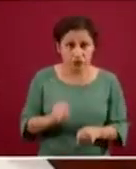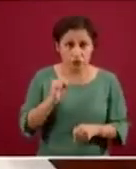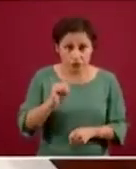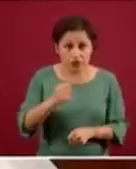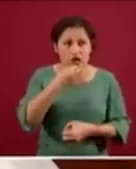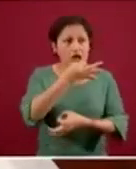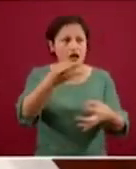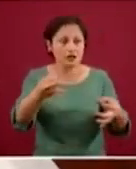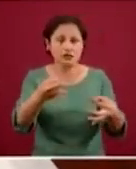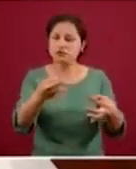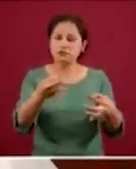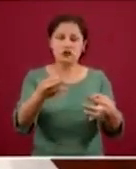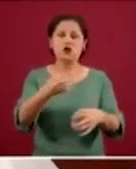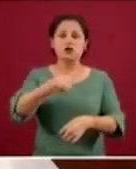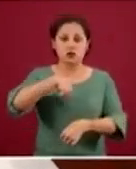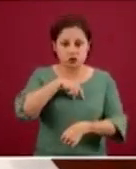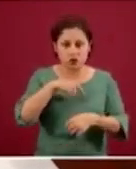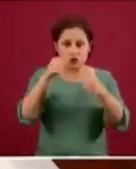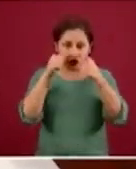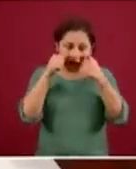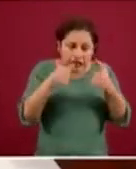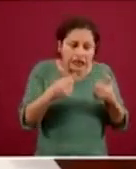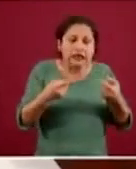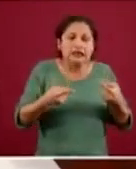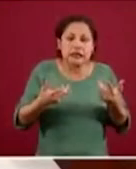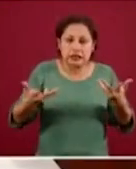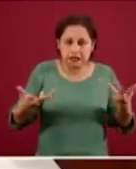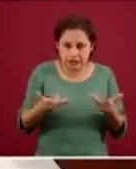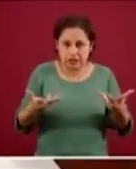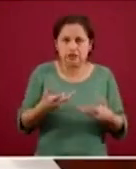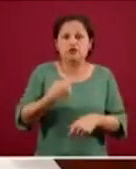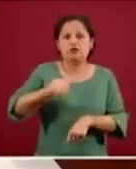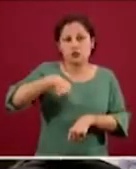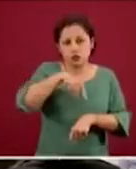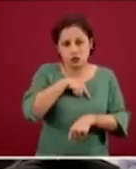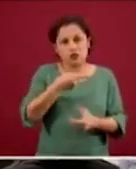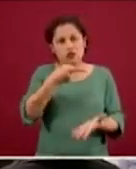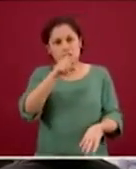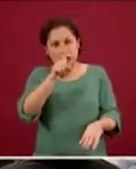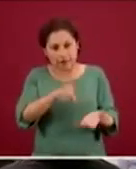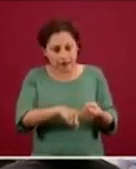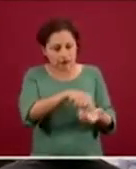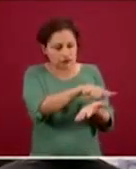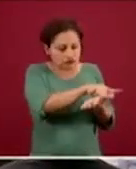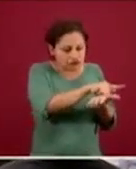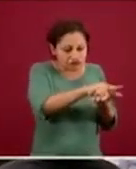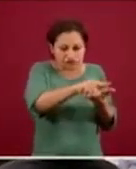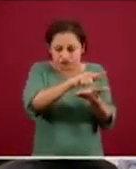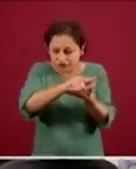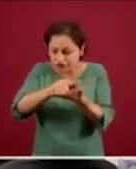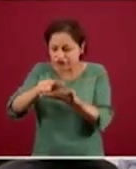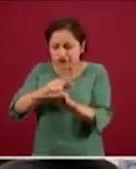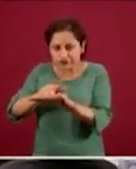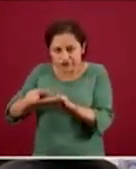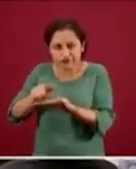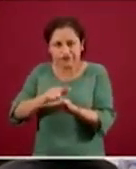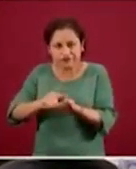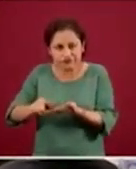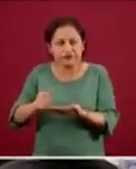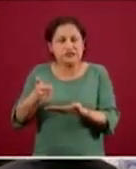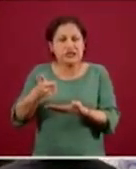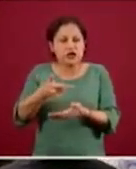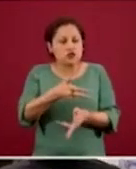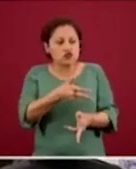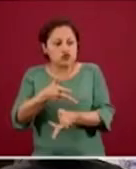detectan estos brotes y han sido las intervenciones de sanitización de mejora de las condiciones